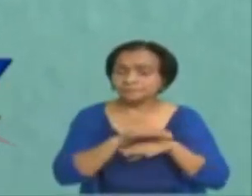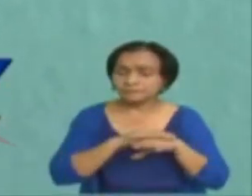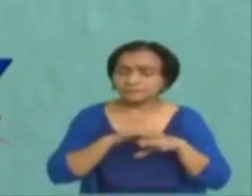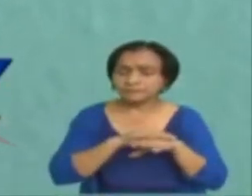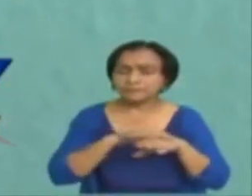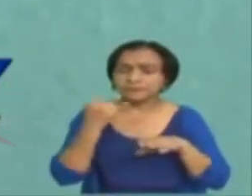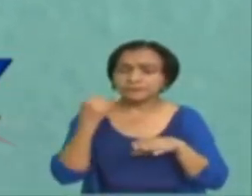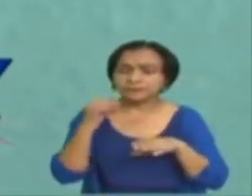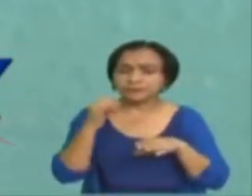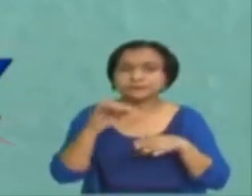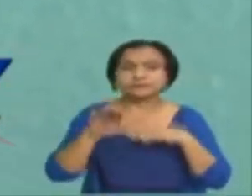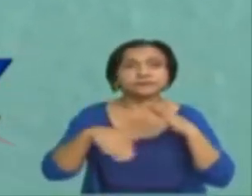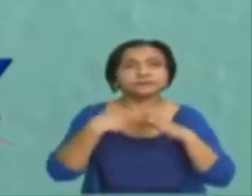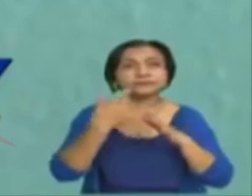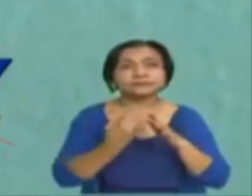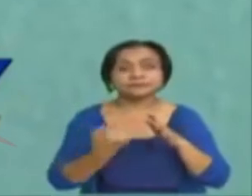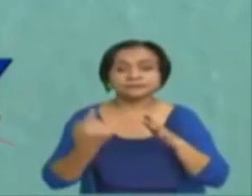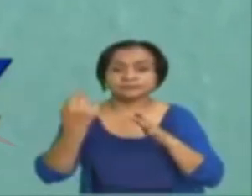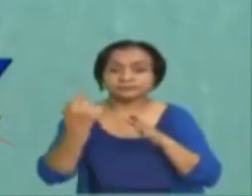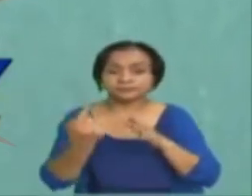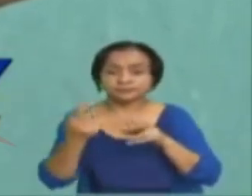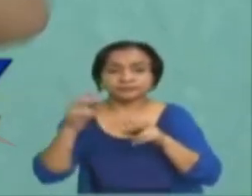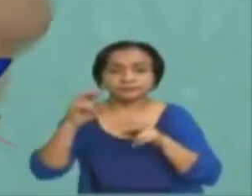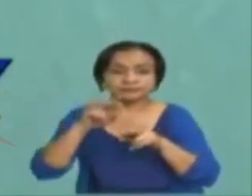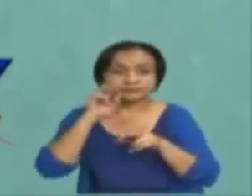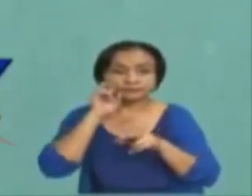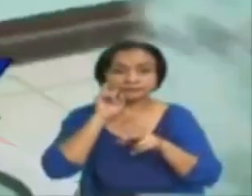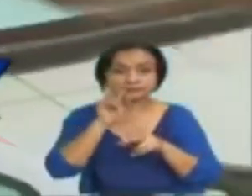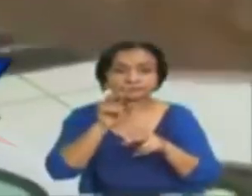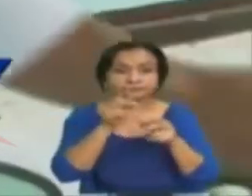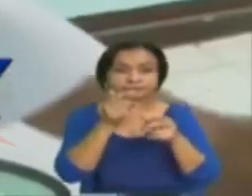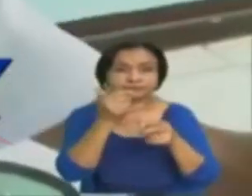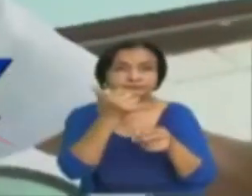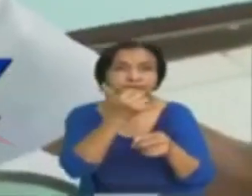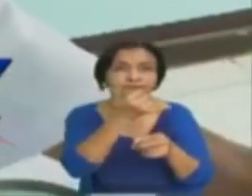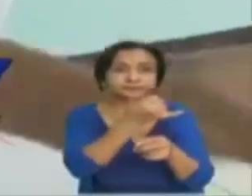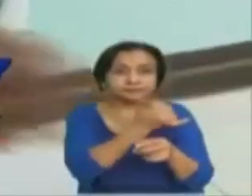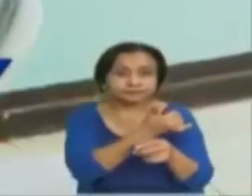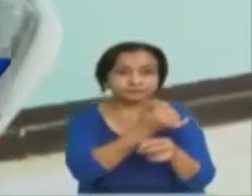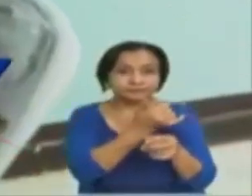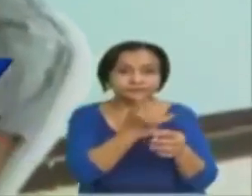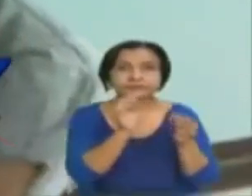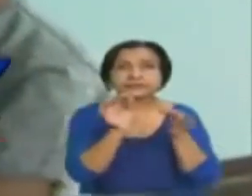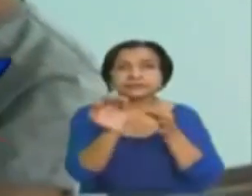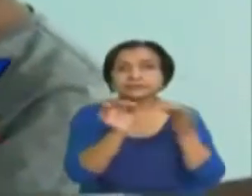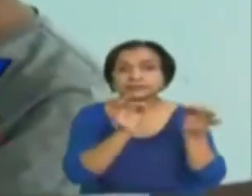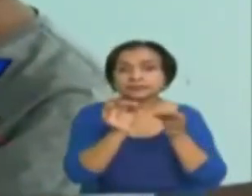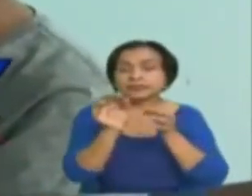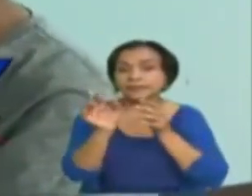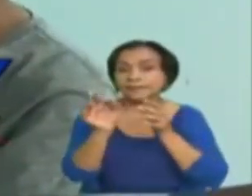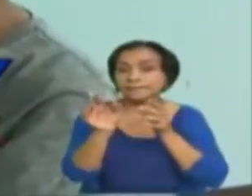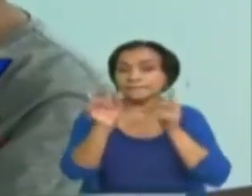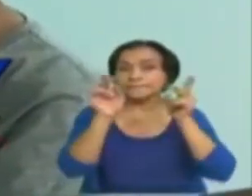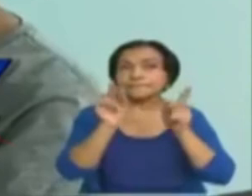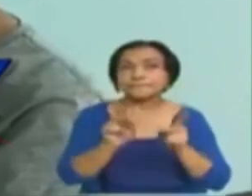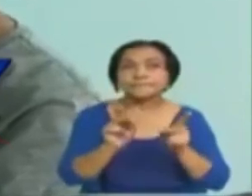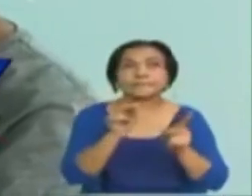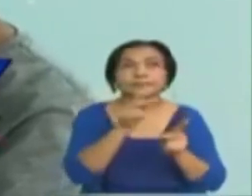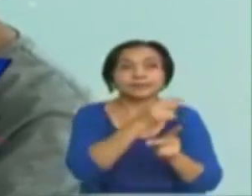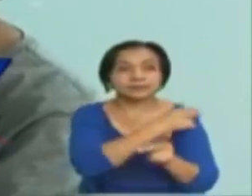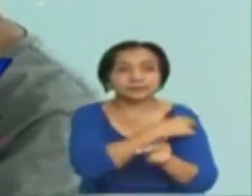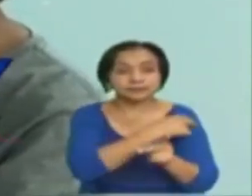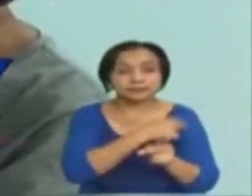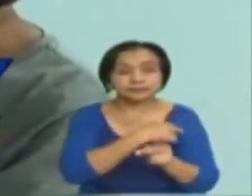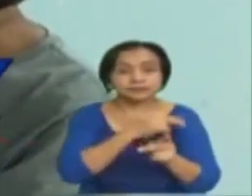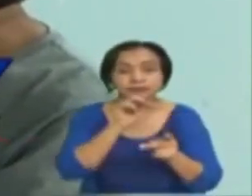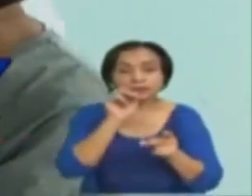este viernes, indicó que Bilwi y Managua son los departamentos donde se estará aplicando el inoculante ruso a personas de 50 años